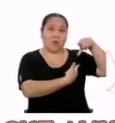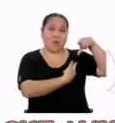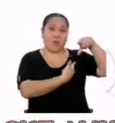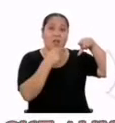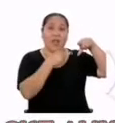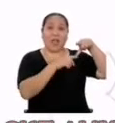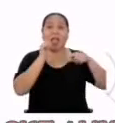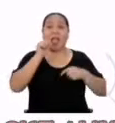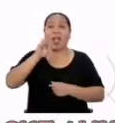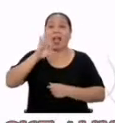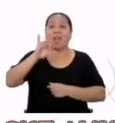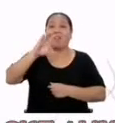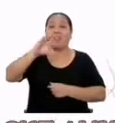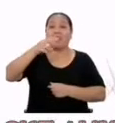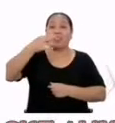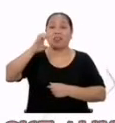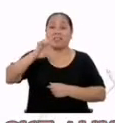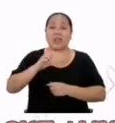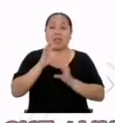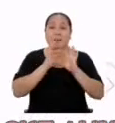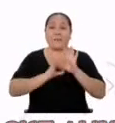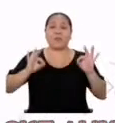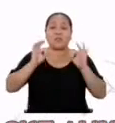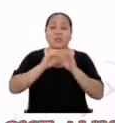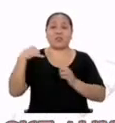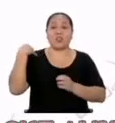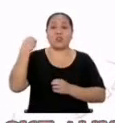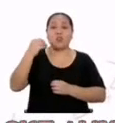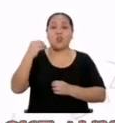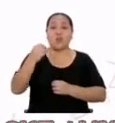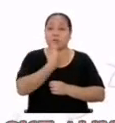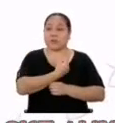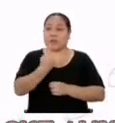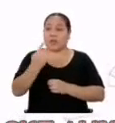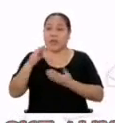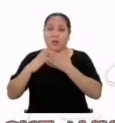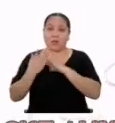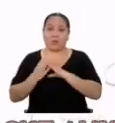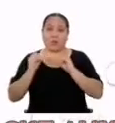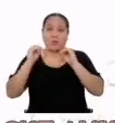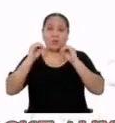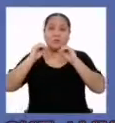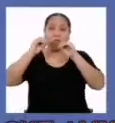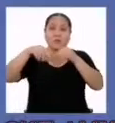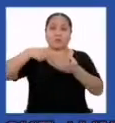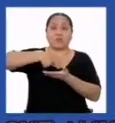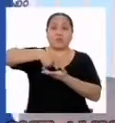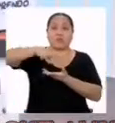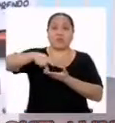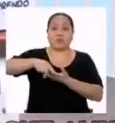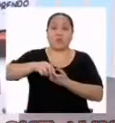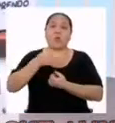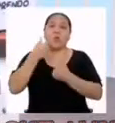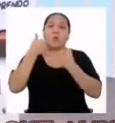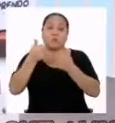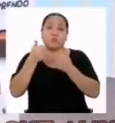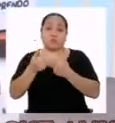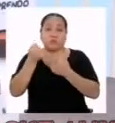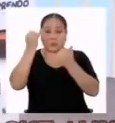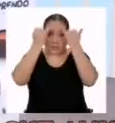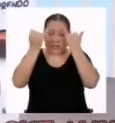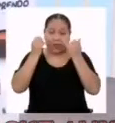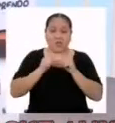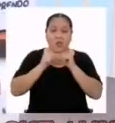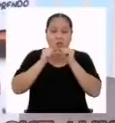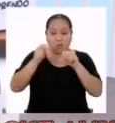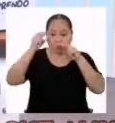importancia de las y los jóvenes en nuestras comunidades. Luego lo publicamos. Tuvo buenos comentarios y decidimos